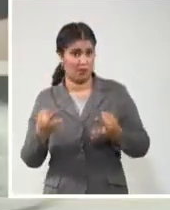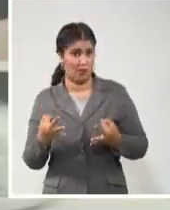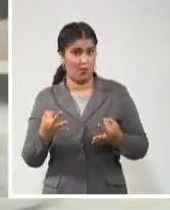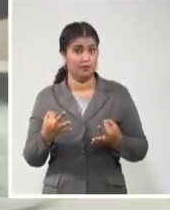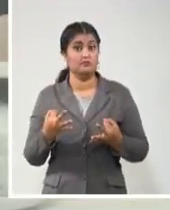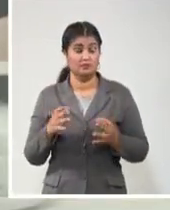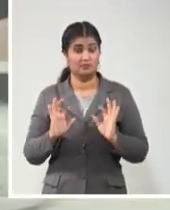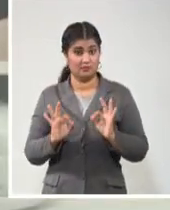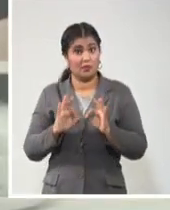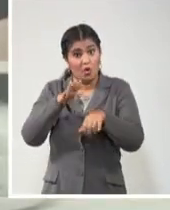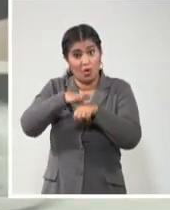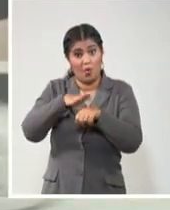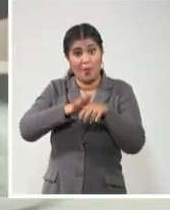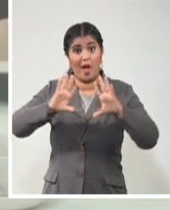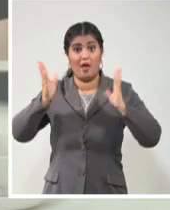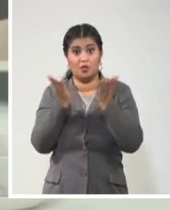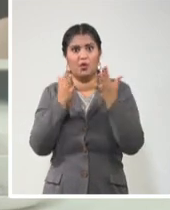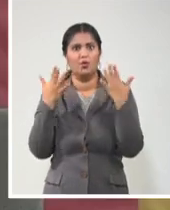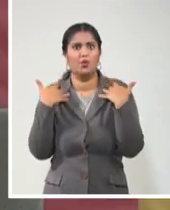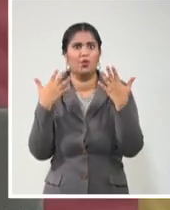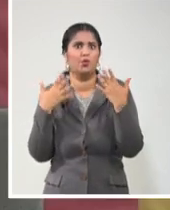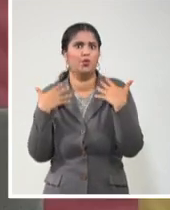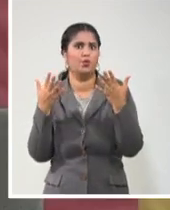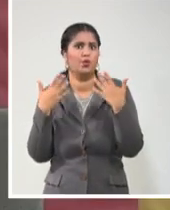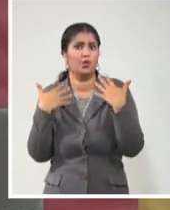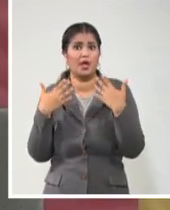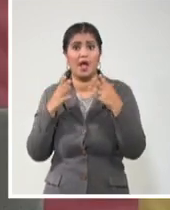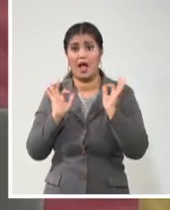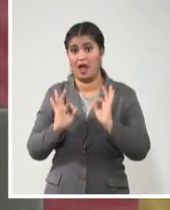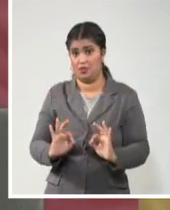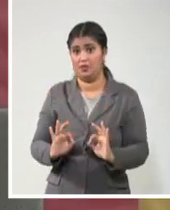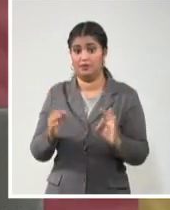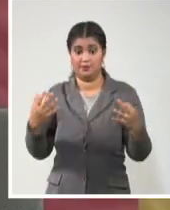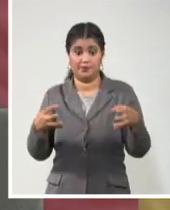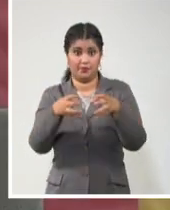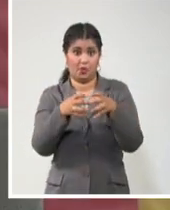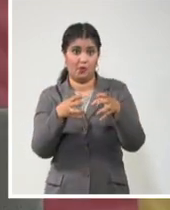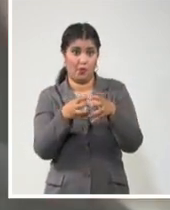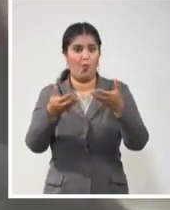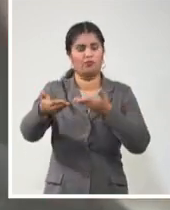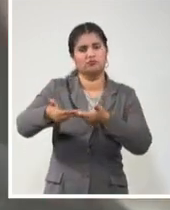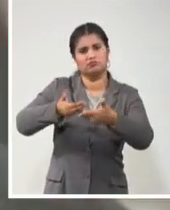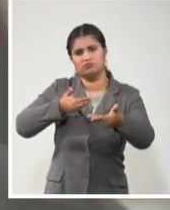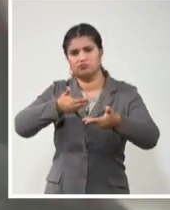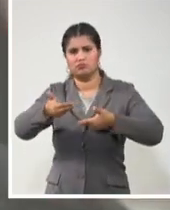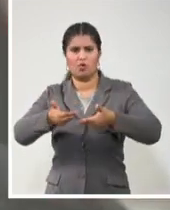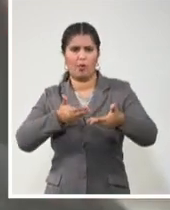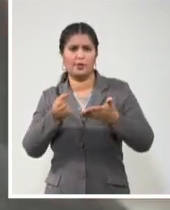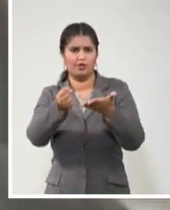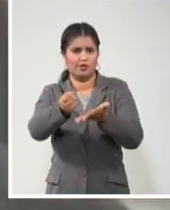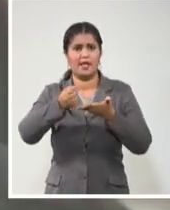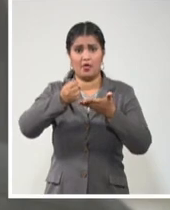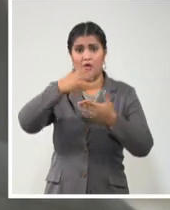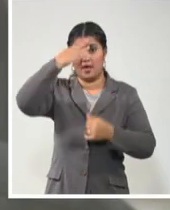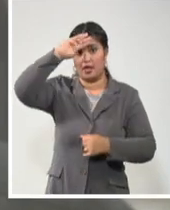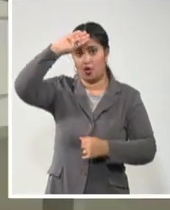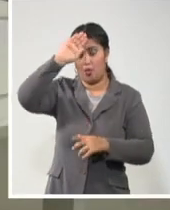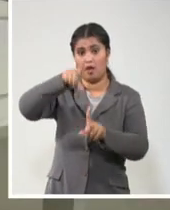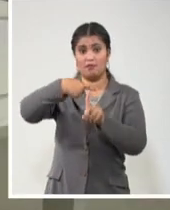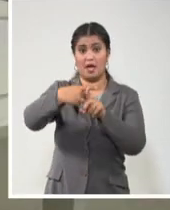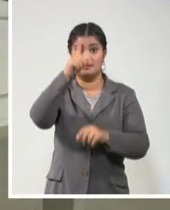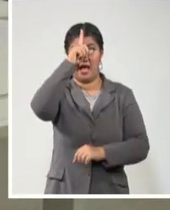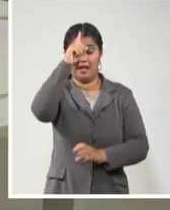gran necesidad. Por tal motivo, la Oficina Alemana de Promoción del Comercio y de las Inversiones en Cuba trabaja en función de aportar